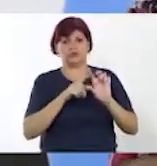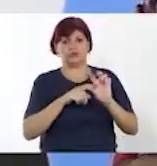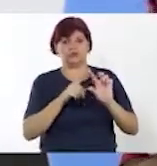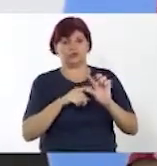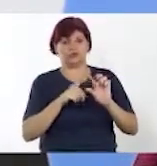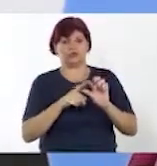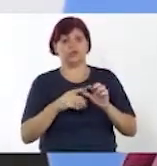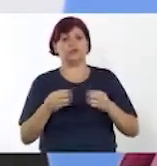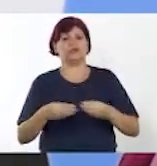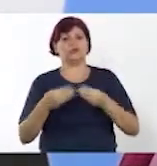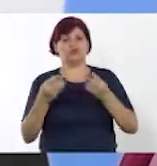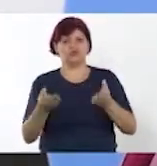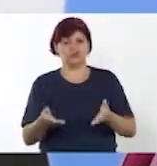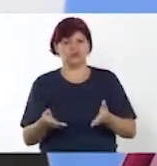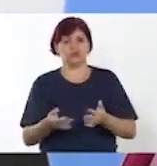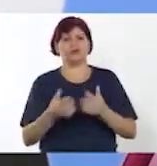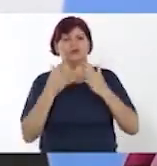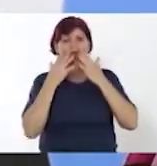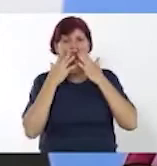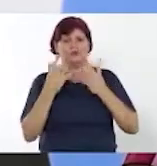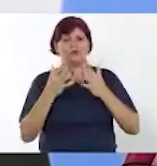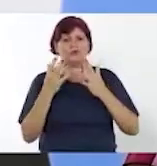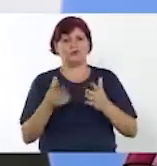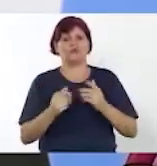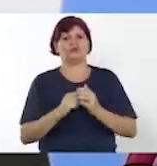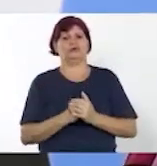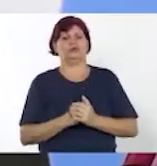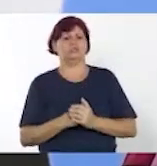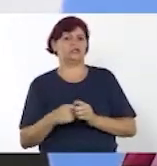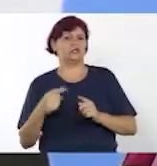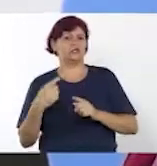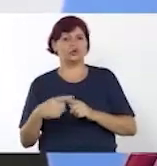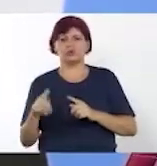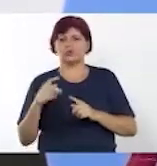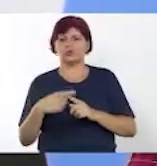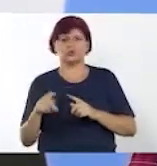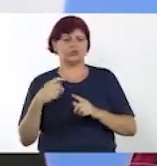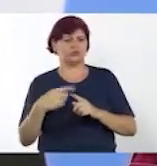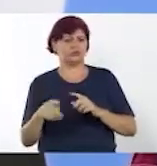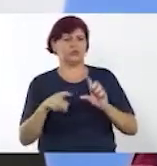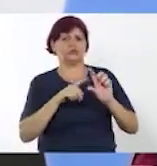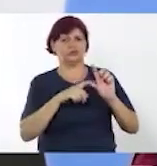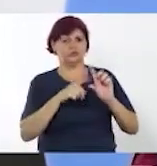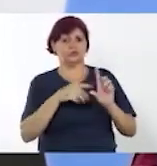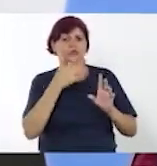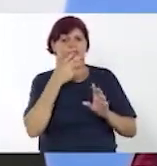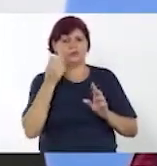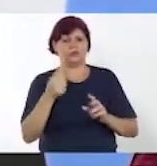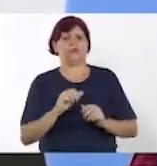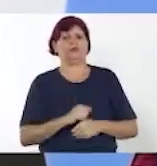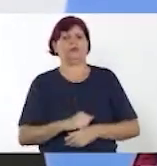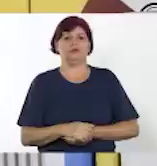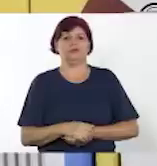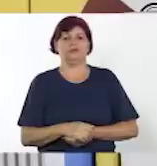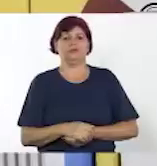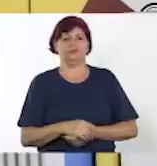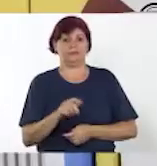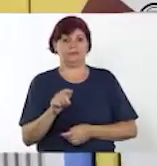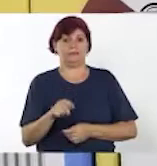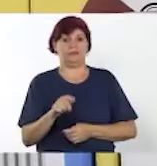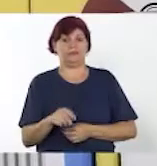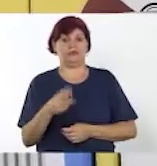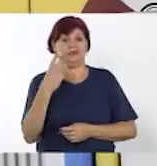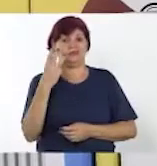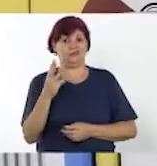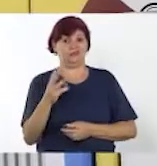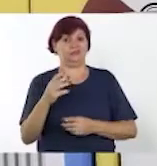y otros elementos como es la frecuencia absoluta, la frecuencia relativa, y es muy buena. Pasamos al